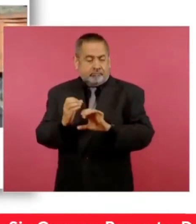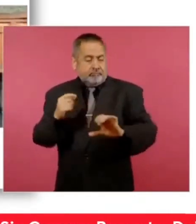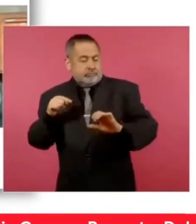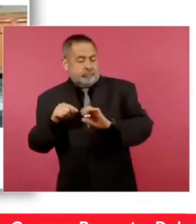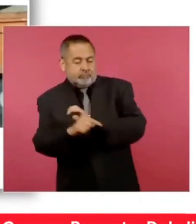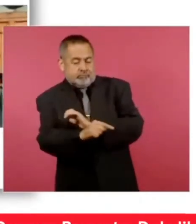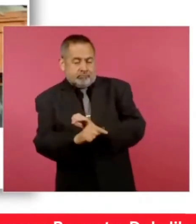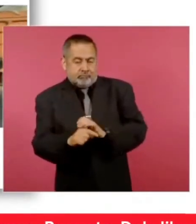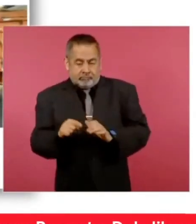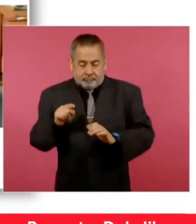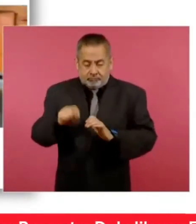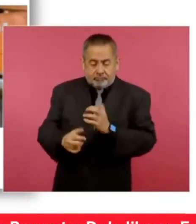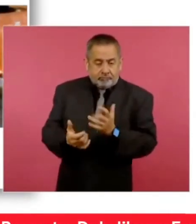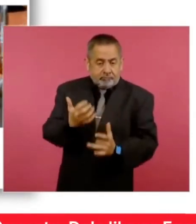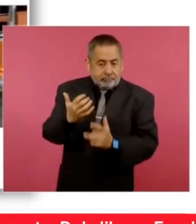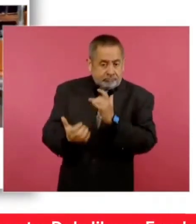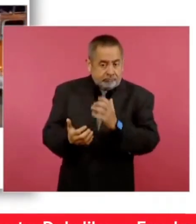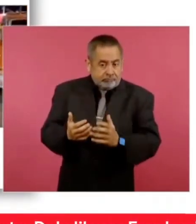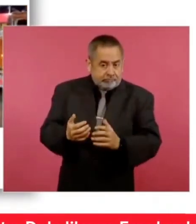un proceso de